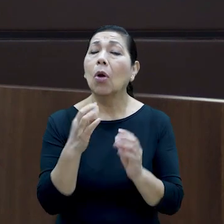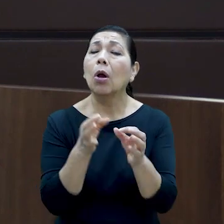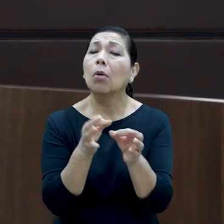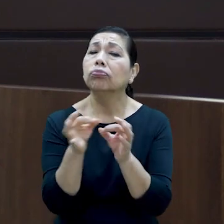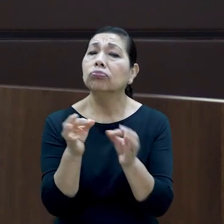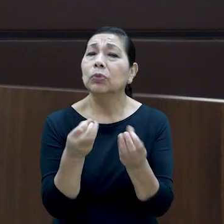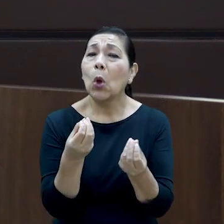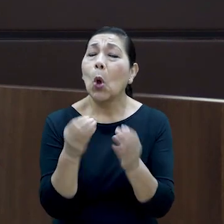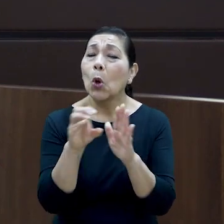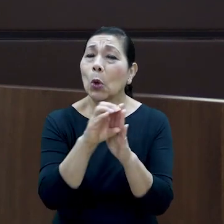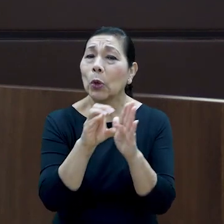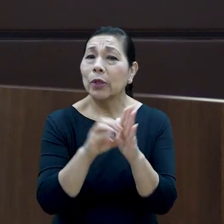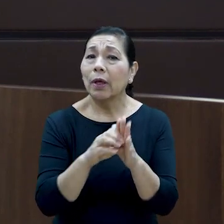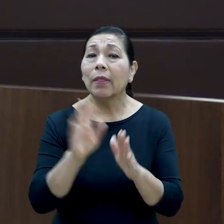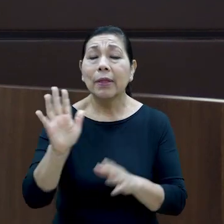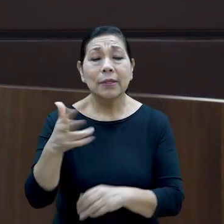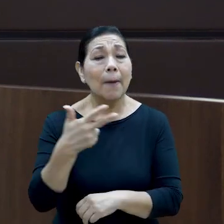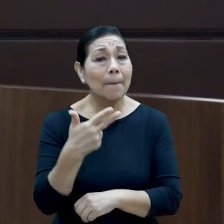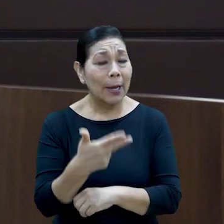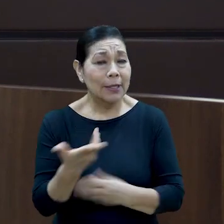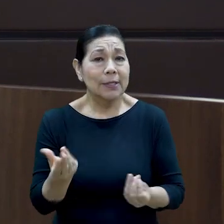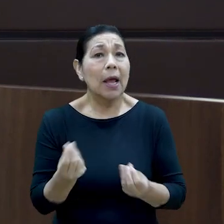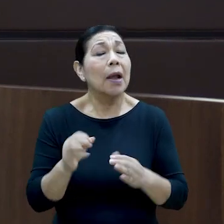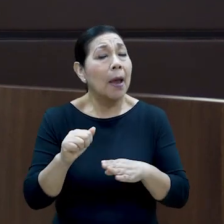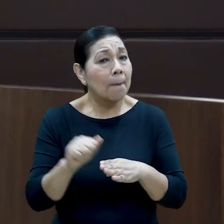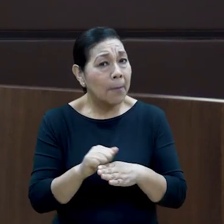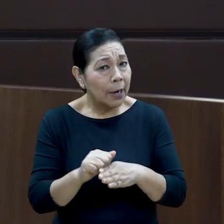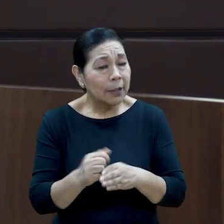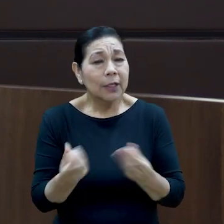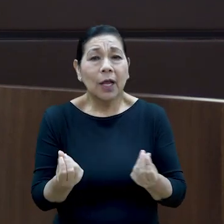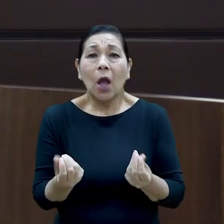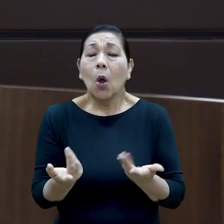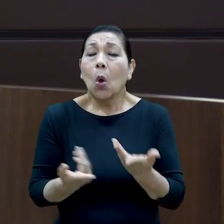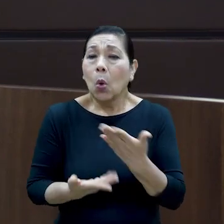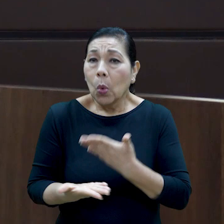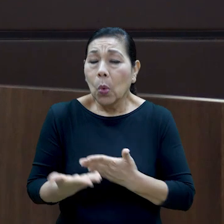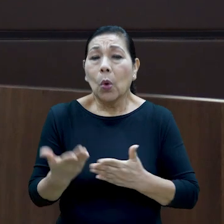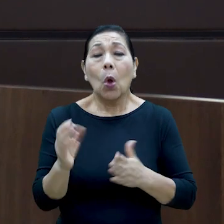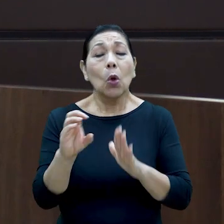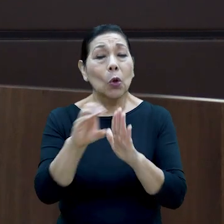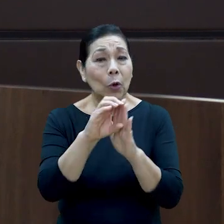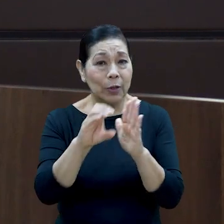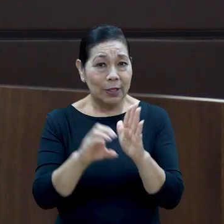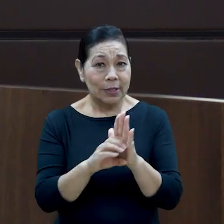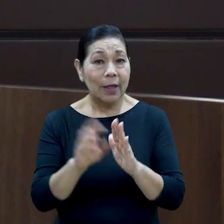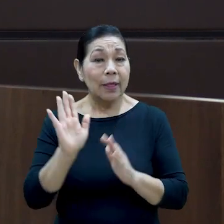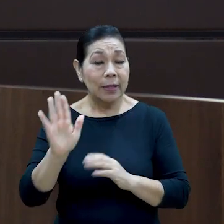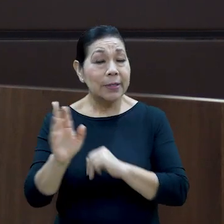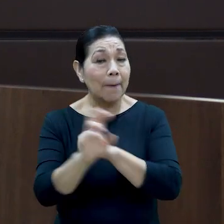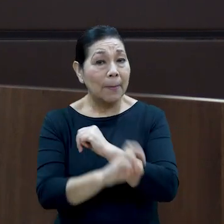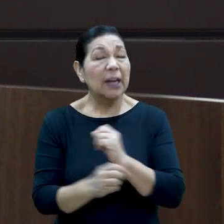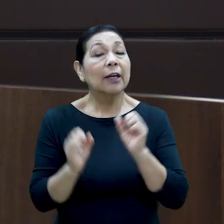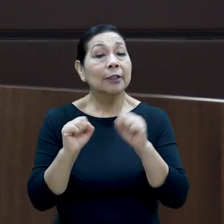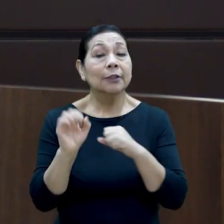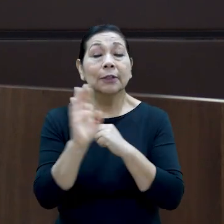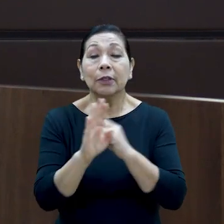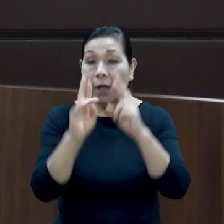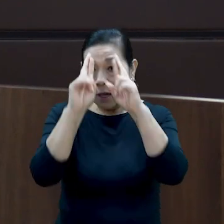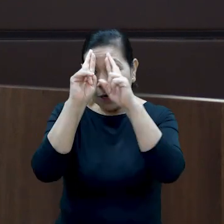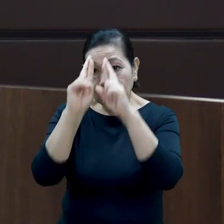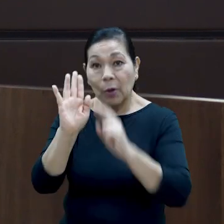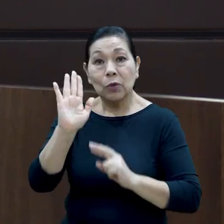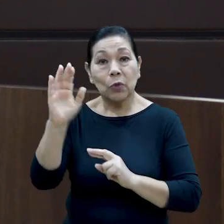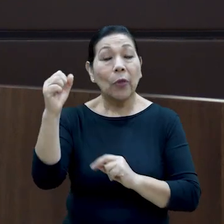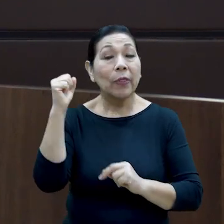una reseña del sistema constitucional guatemalteco, así como las prácticas implementadas en la Corte de Constitucionalidad de Guatemala para garantizar